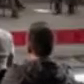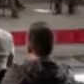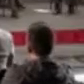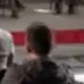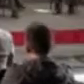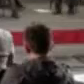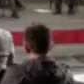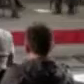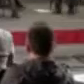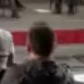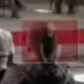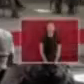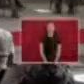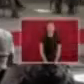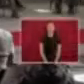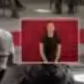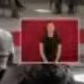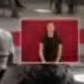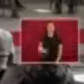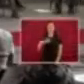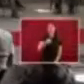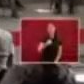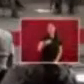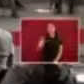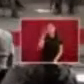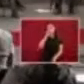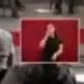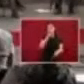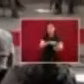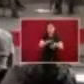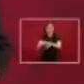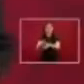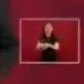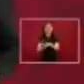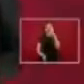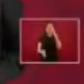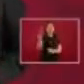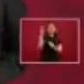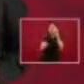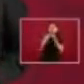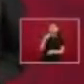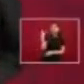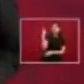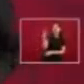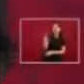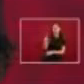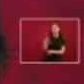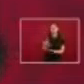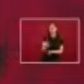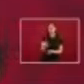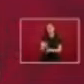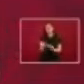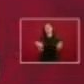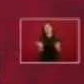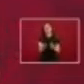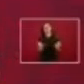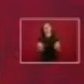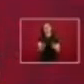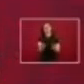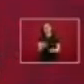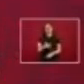ver, estas son viables y estas no, ¿no? Es que además, escuchando ahorita lo que decía Francisco, que obviamente reproduce lo que se ha dicho,